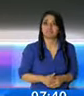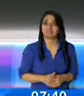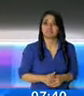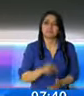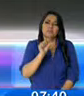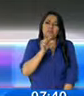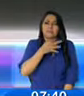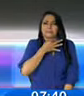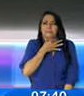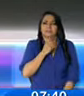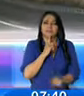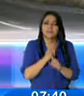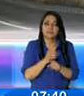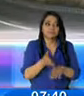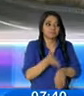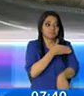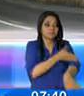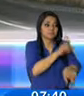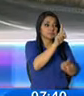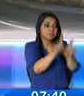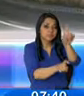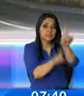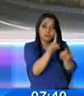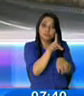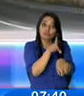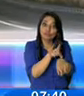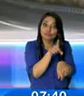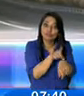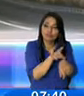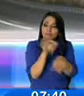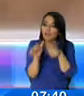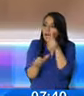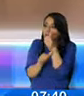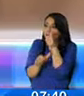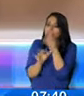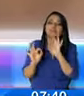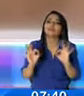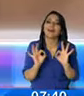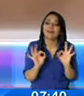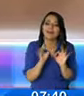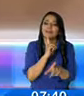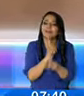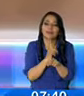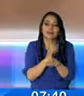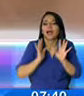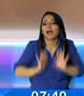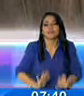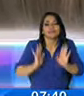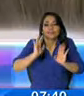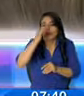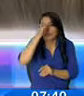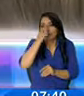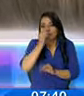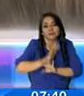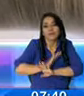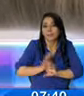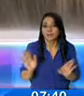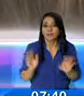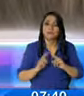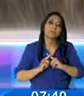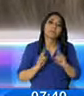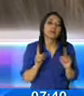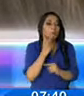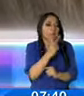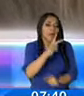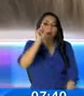nervios nos contó que no consultó a ningún médico y tampoco buscó asesoría para someterse a la operación lo que le llamó la atención fue